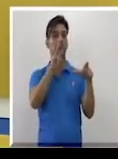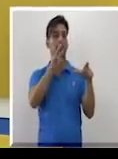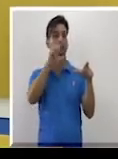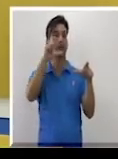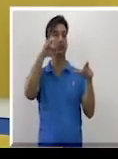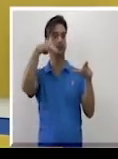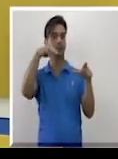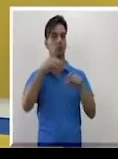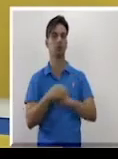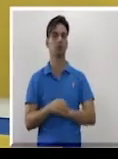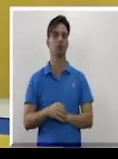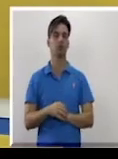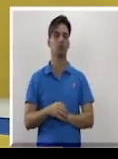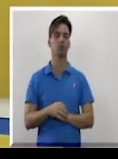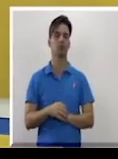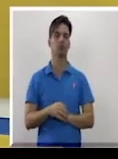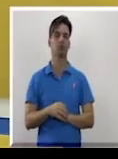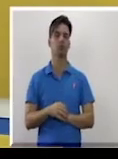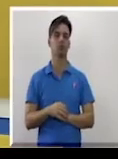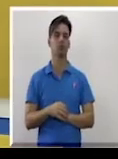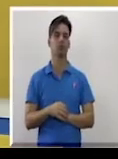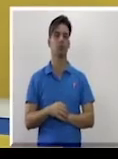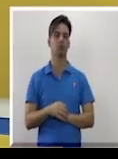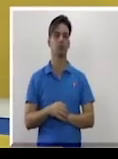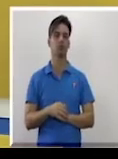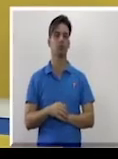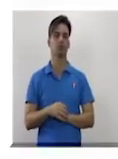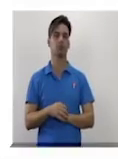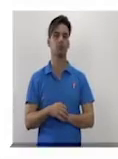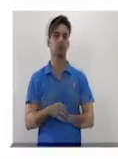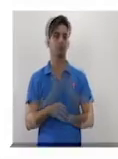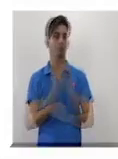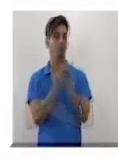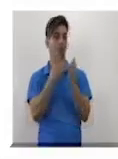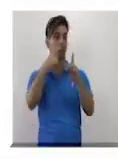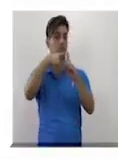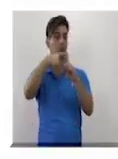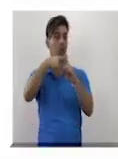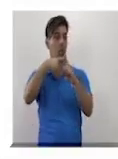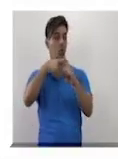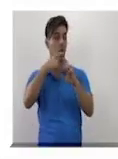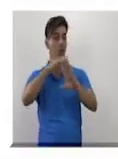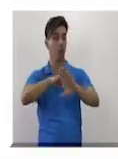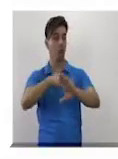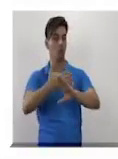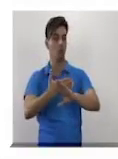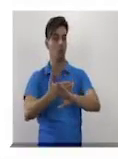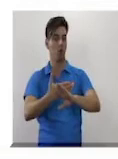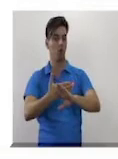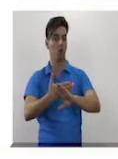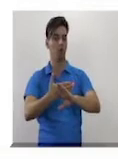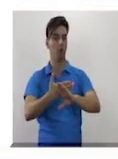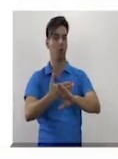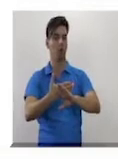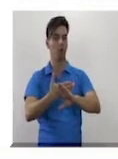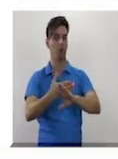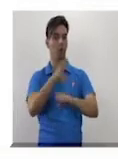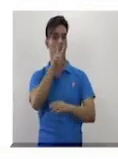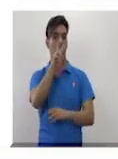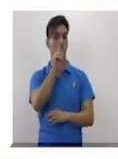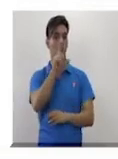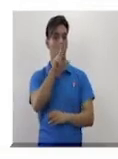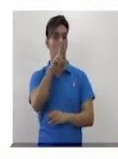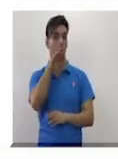en su ecuación y calcula el volumen del cilindro ancho. Luego vamos a calcular el volumen del cilindro